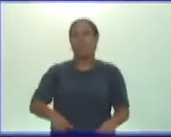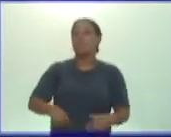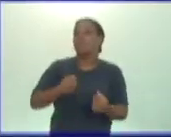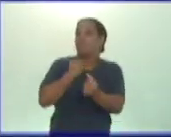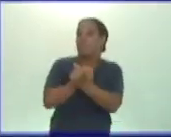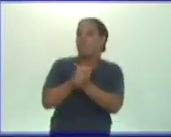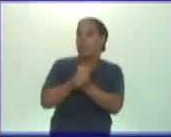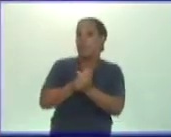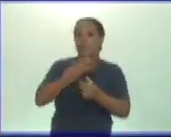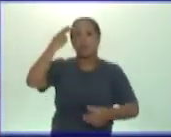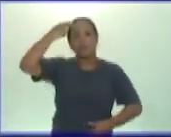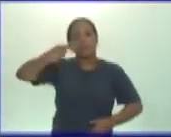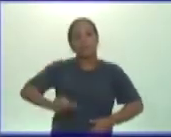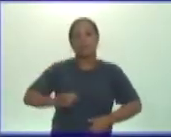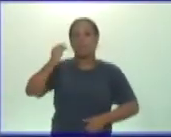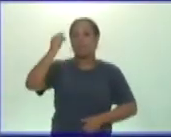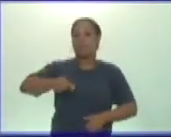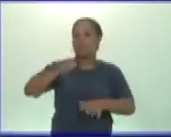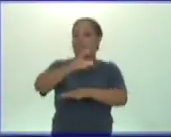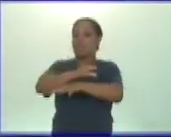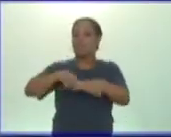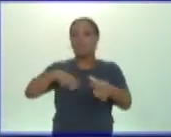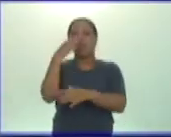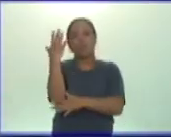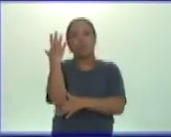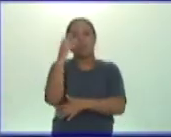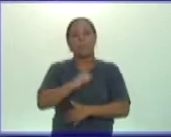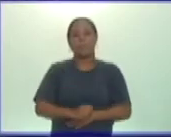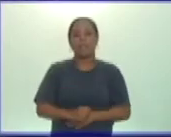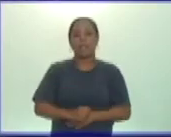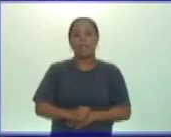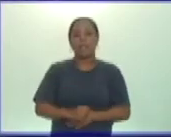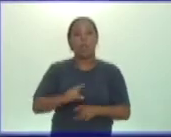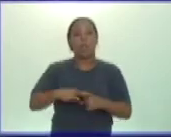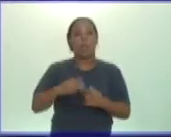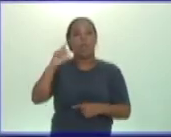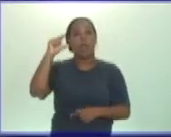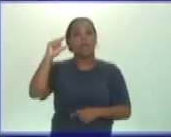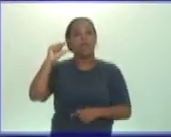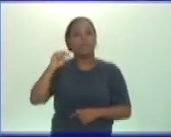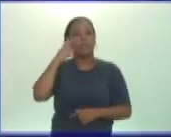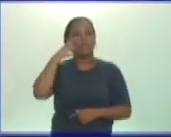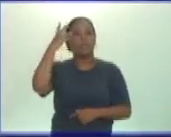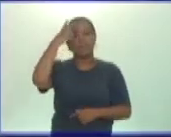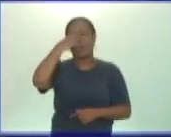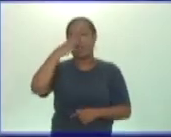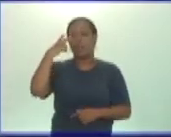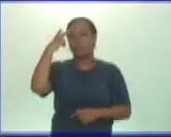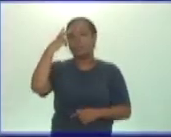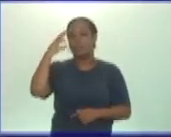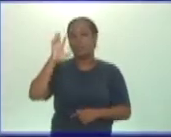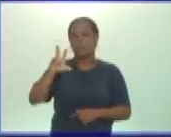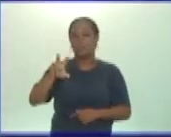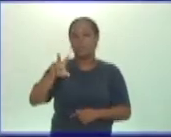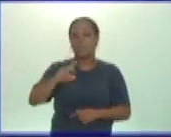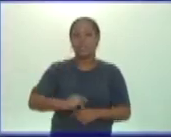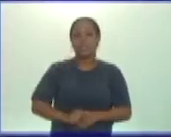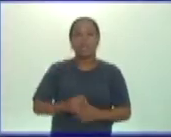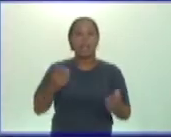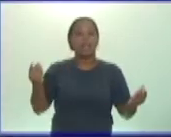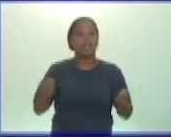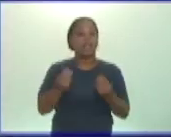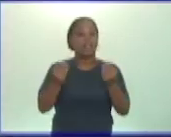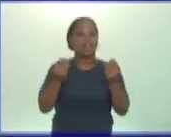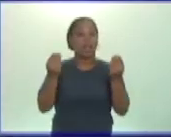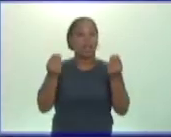las personas, de los animales o plantas, o hay disminución de la visibilidad. El desarrollo industrial y el aumento